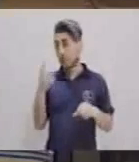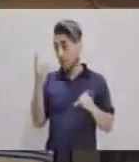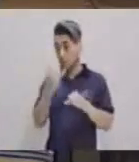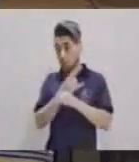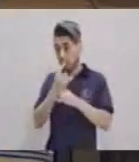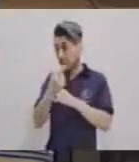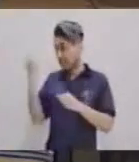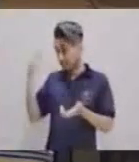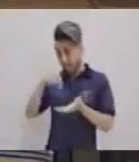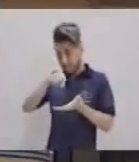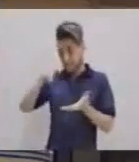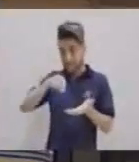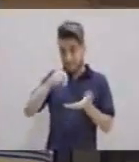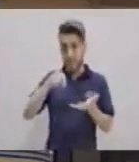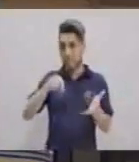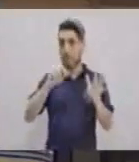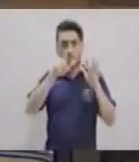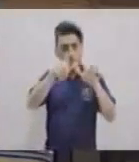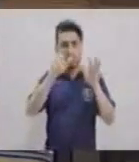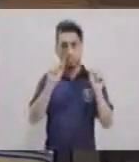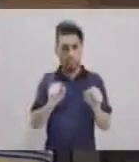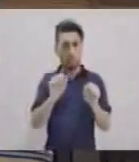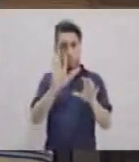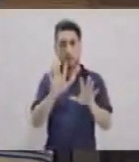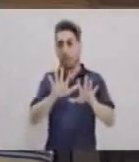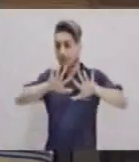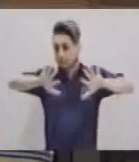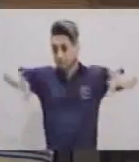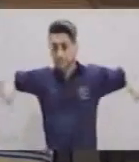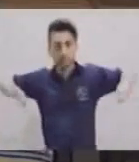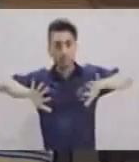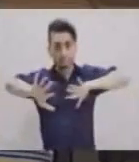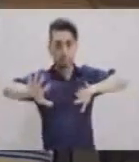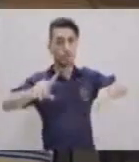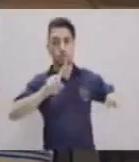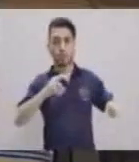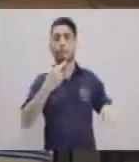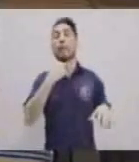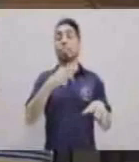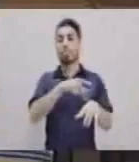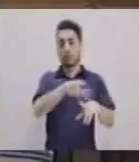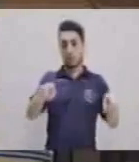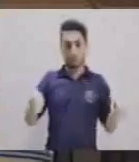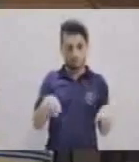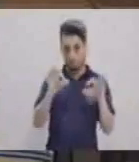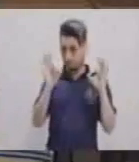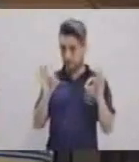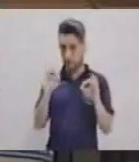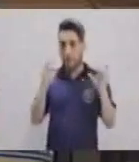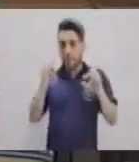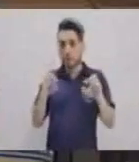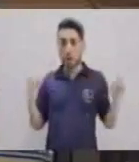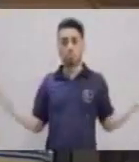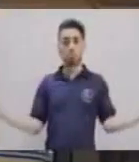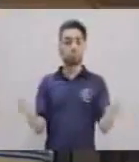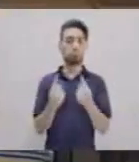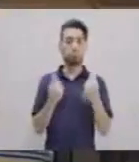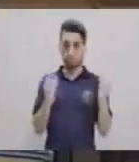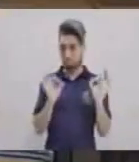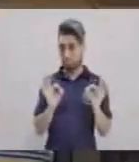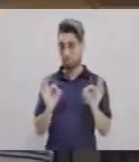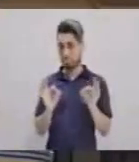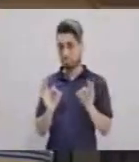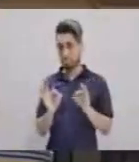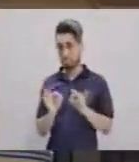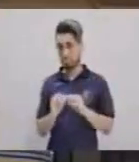van a realizar este tipo de actividades, pues procuren hacerlo de una forma aislada, de tal manera que no suponga riesgo ni para ustedes ni para las personas que